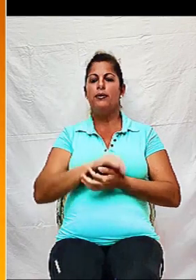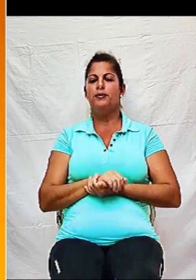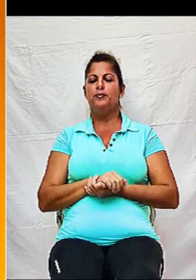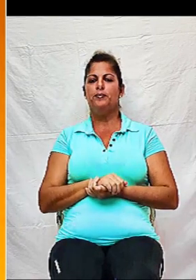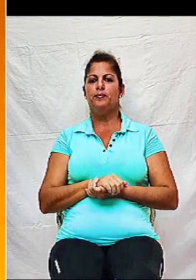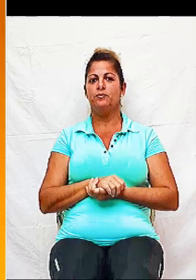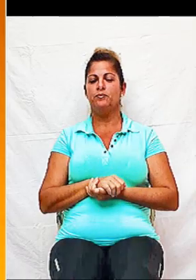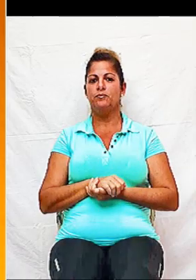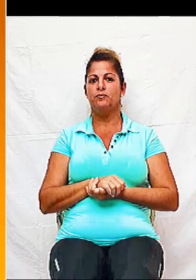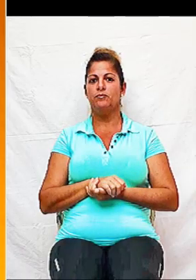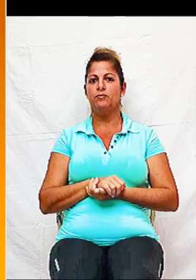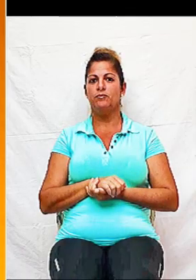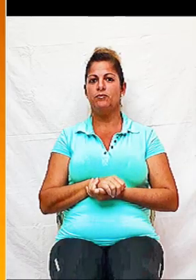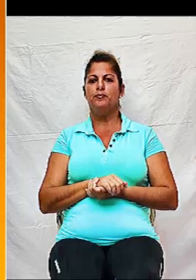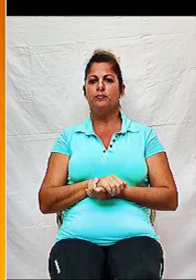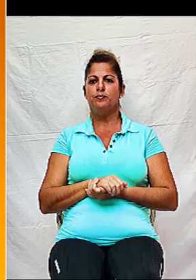absoluto?